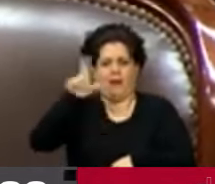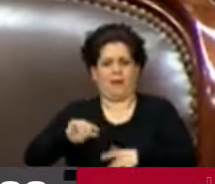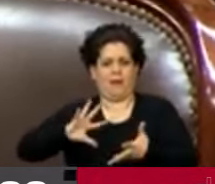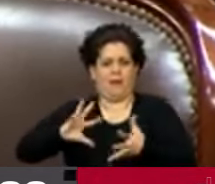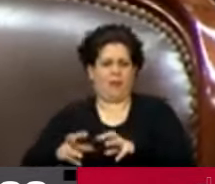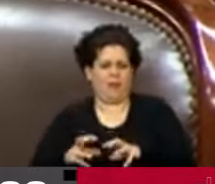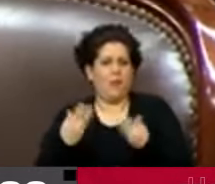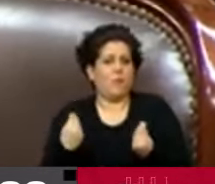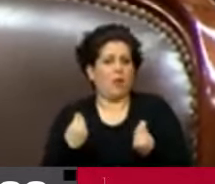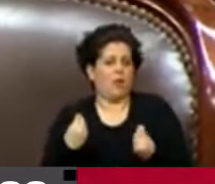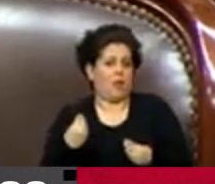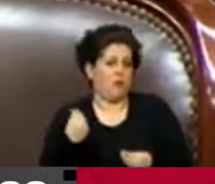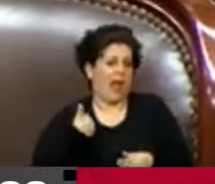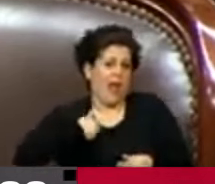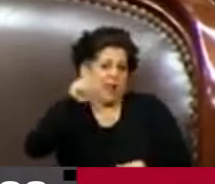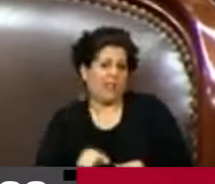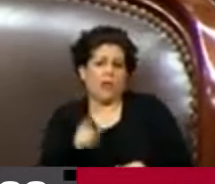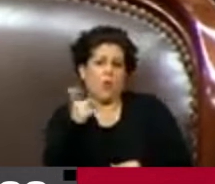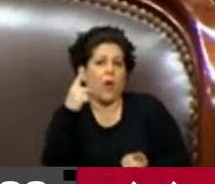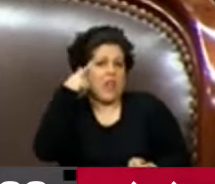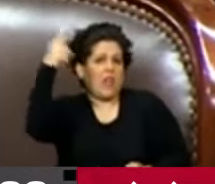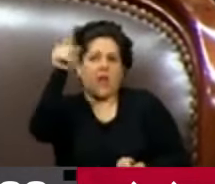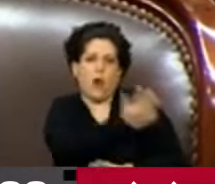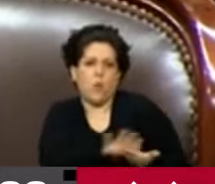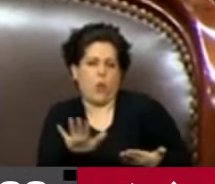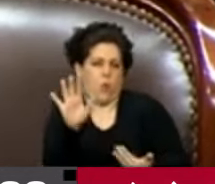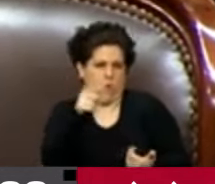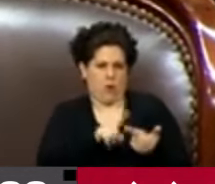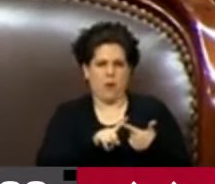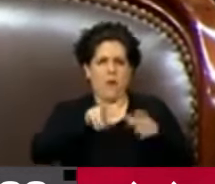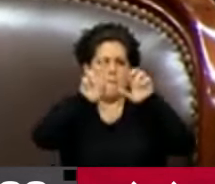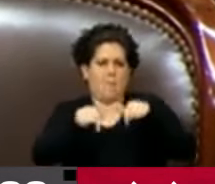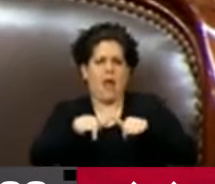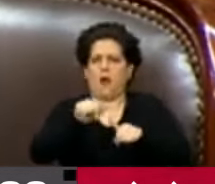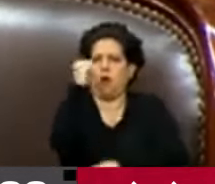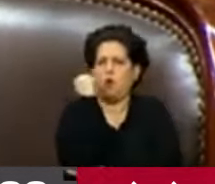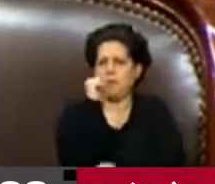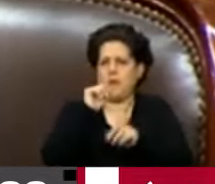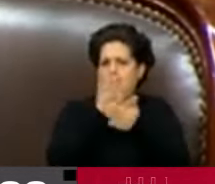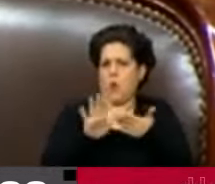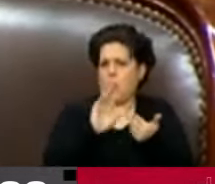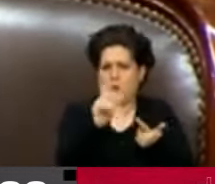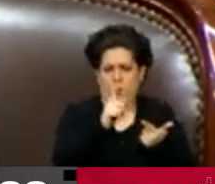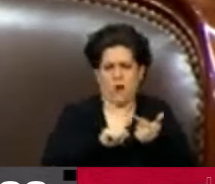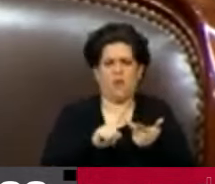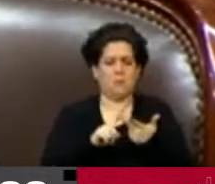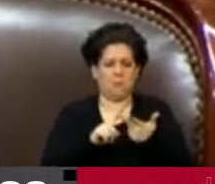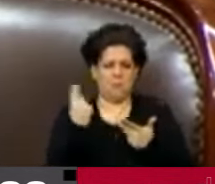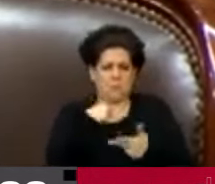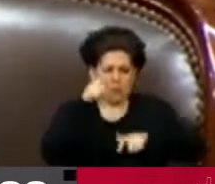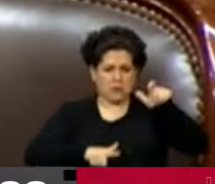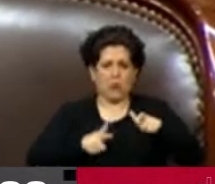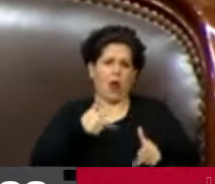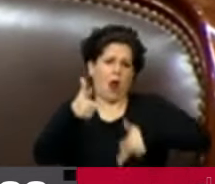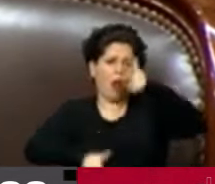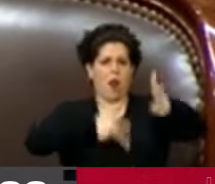de ideas, por la carencia de políticas concretas, por una dirigencia que le habla a un mundo y a un país que ya no existe más,